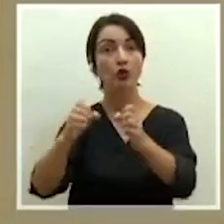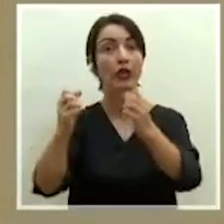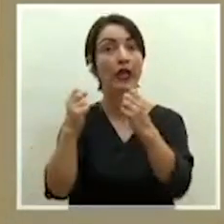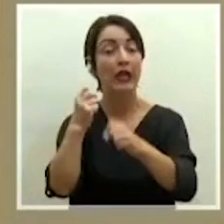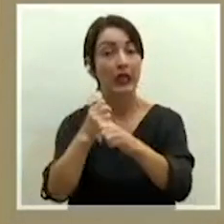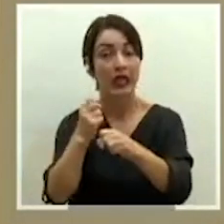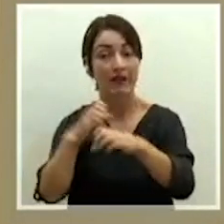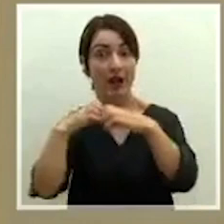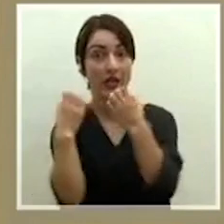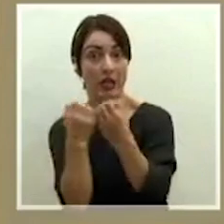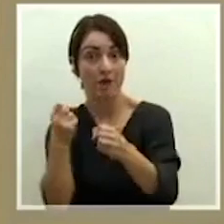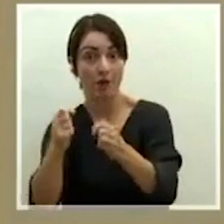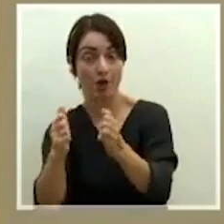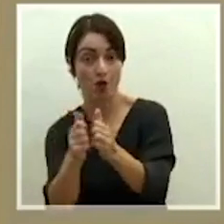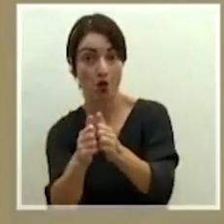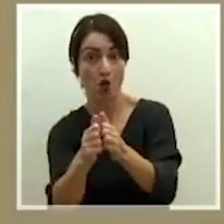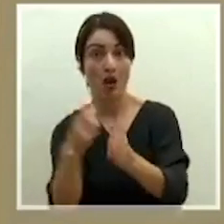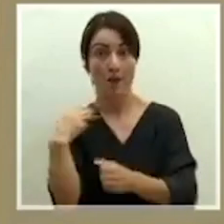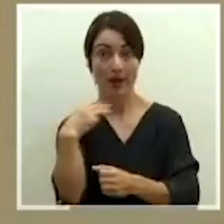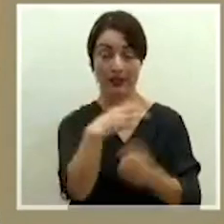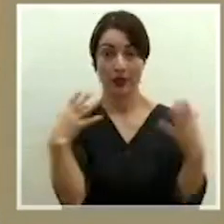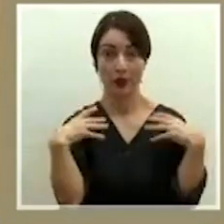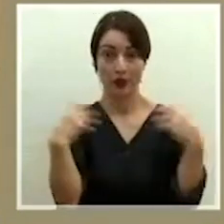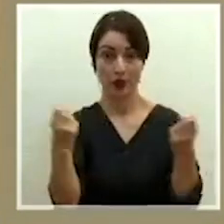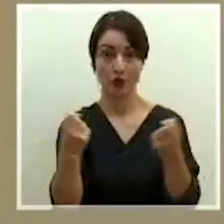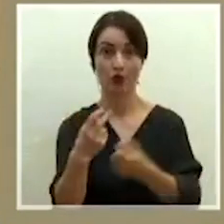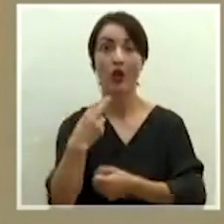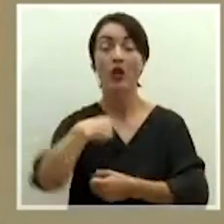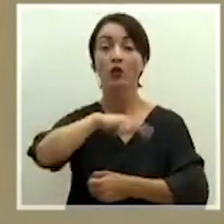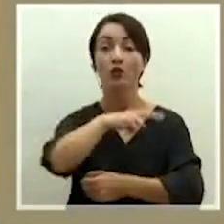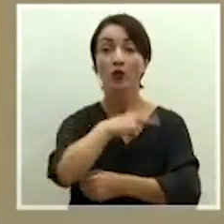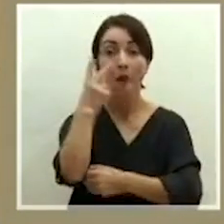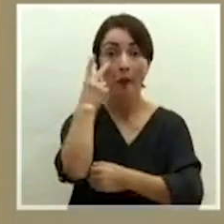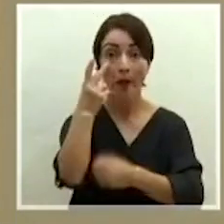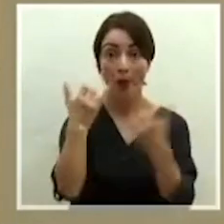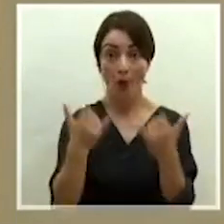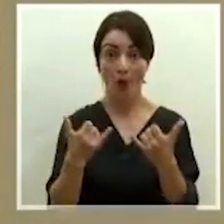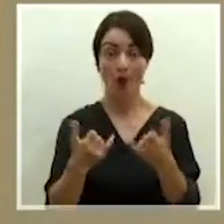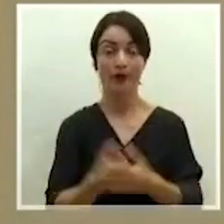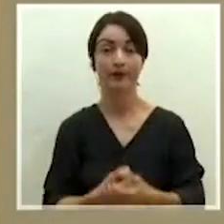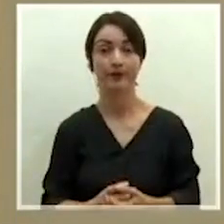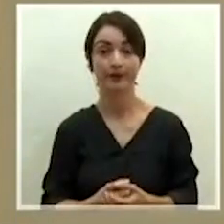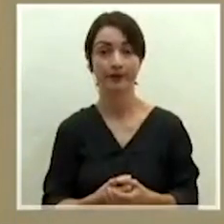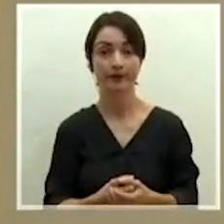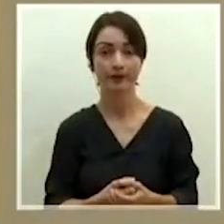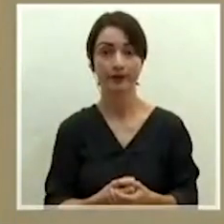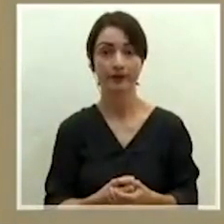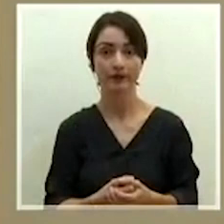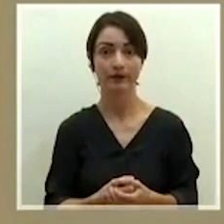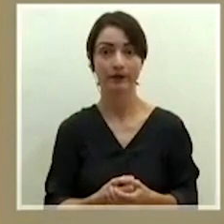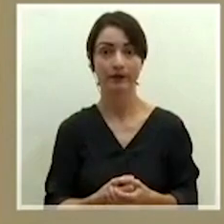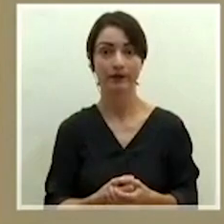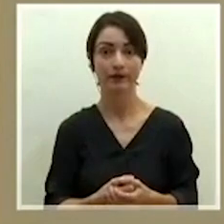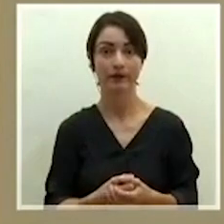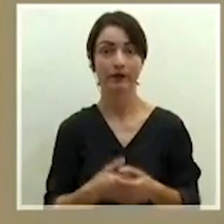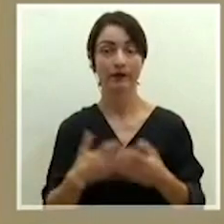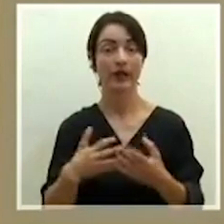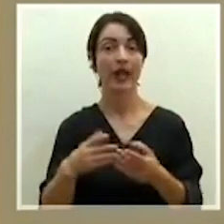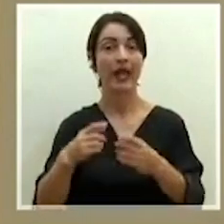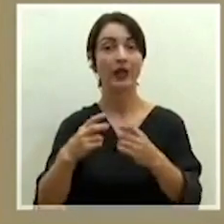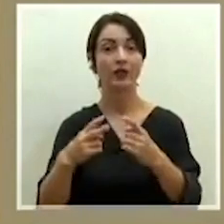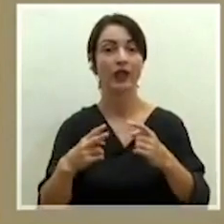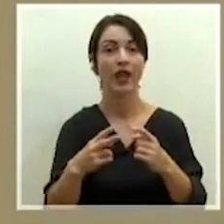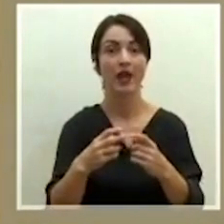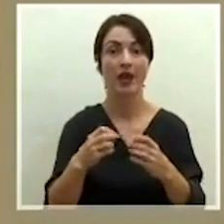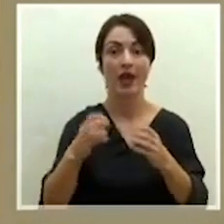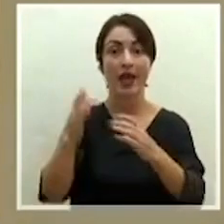Ministerio de Salud. Y lo que estamos viendo ahora es que en la manifestación de los casos, más y más se